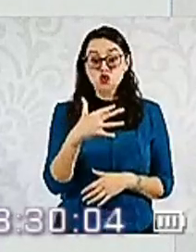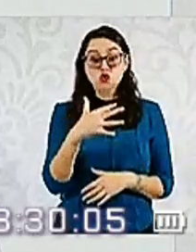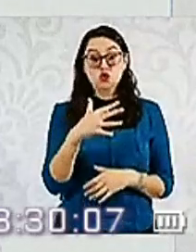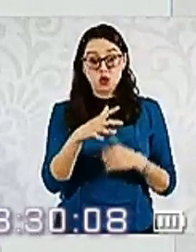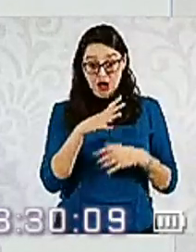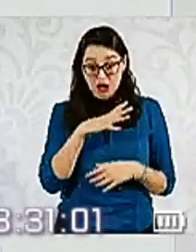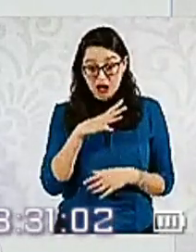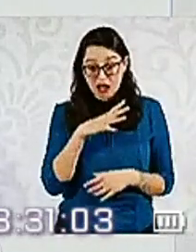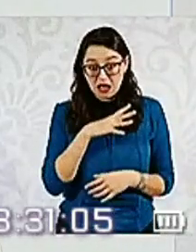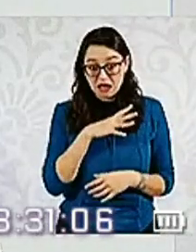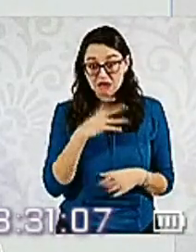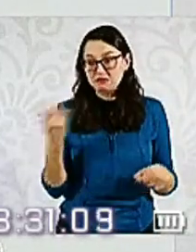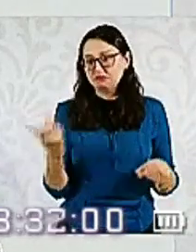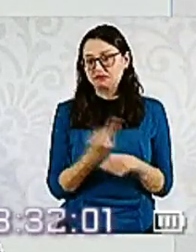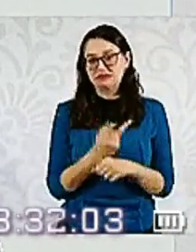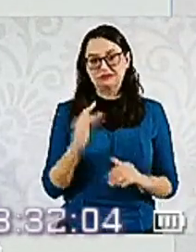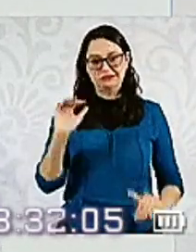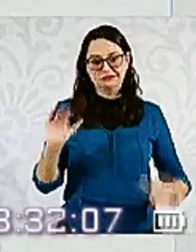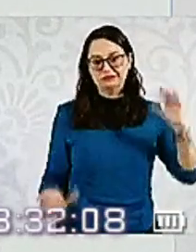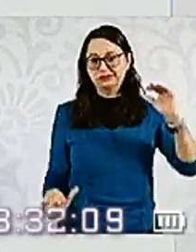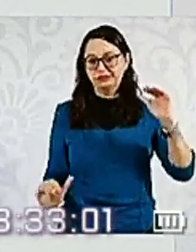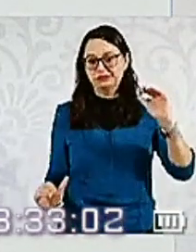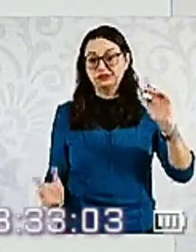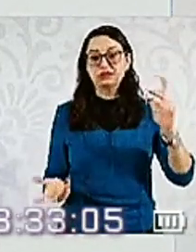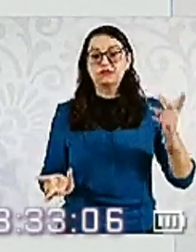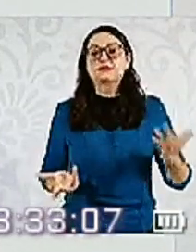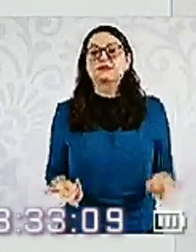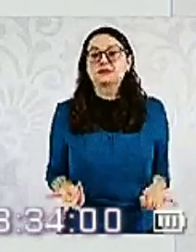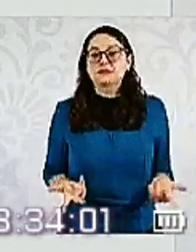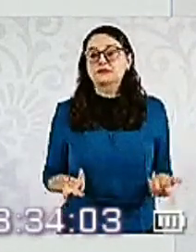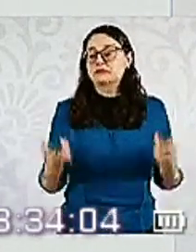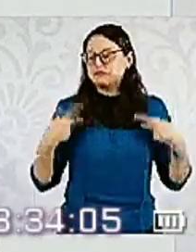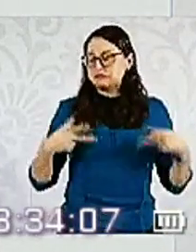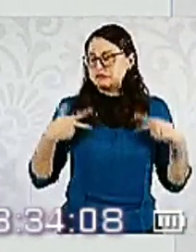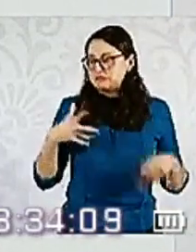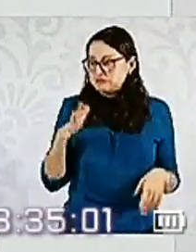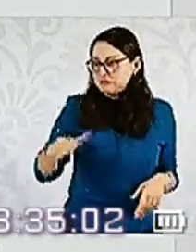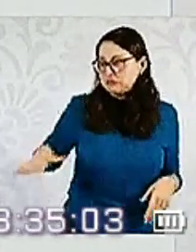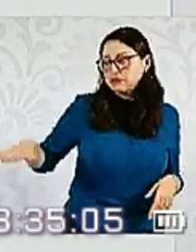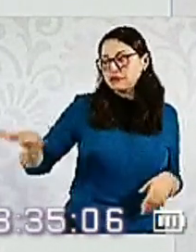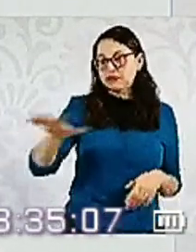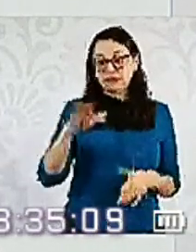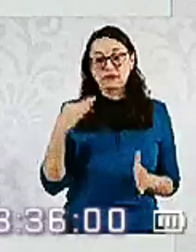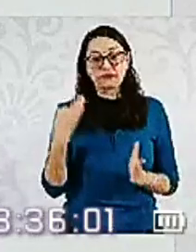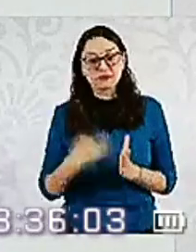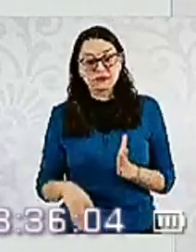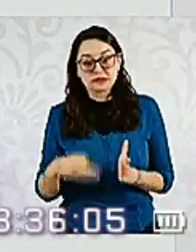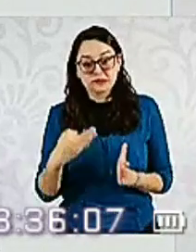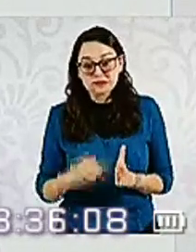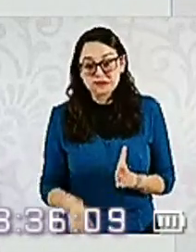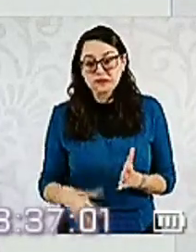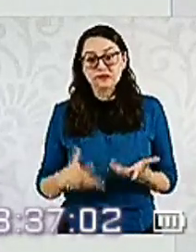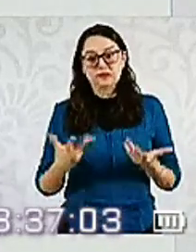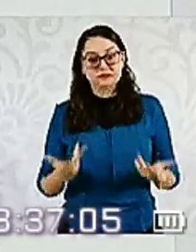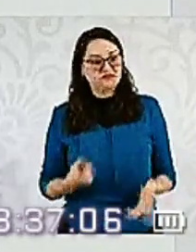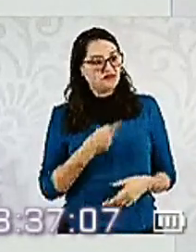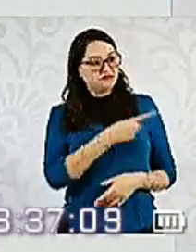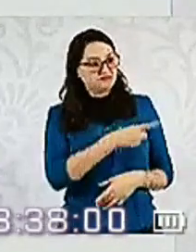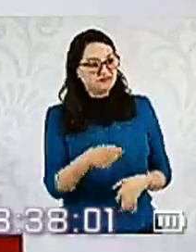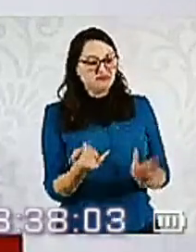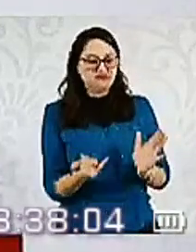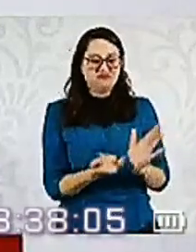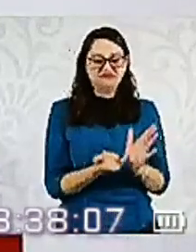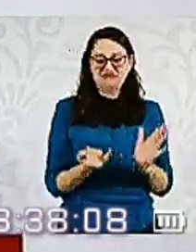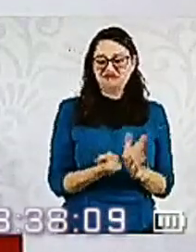llegan adecuadamente. Reduce los ingresos públicos porque hay evasión fiscal, se hacen auditorías